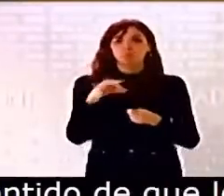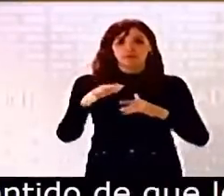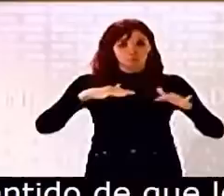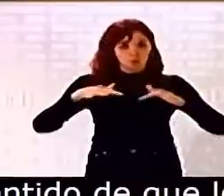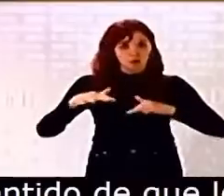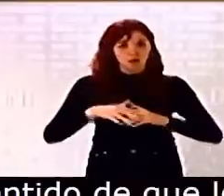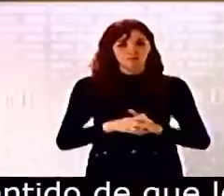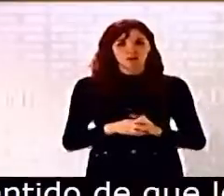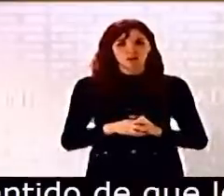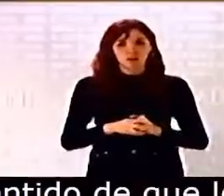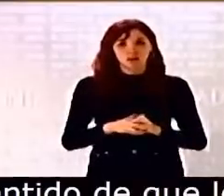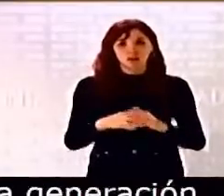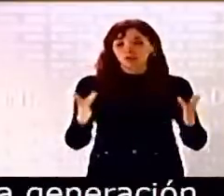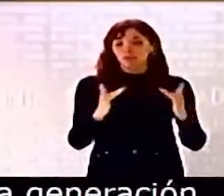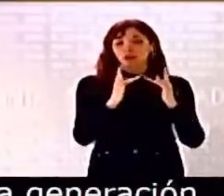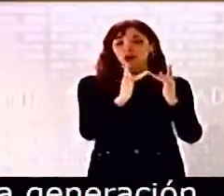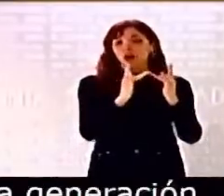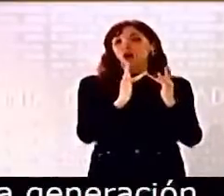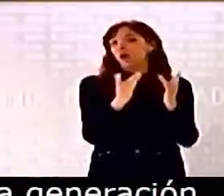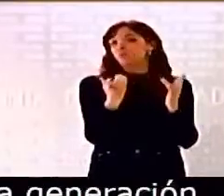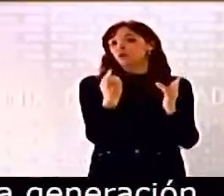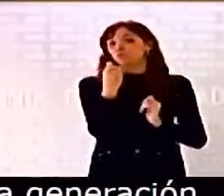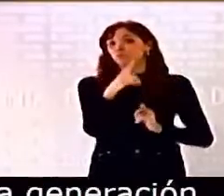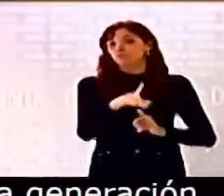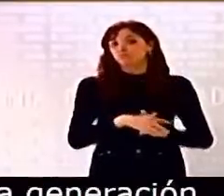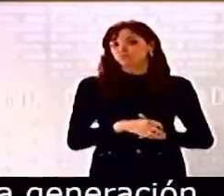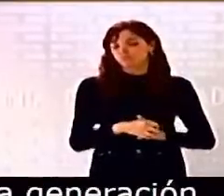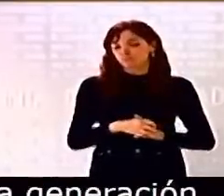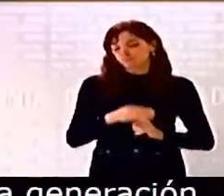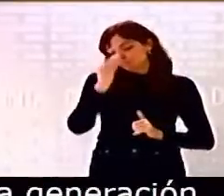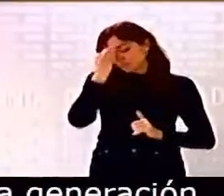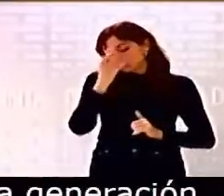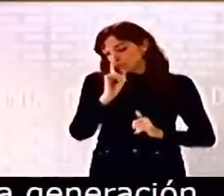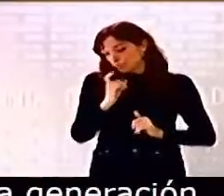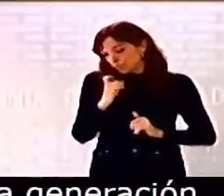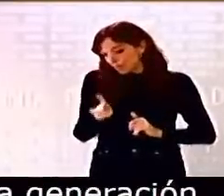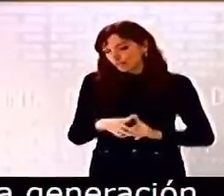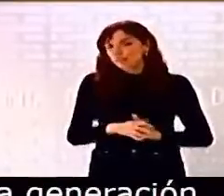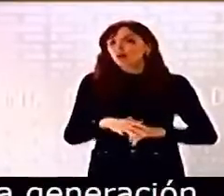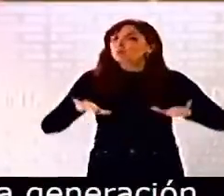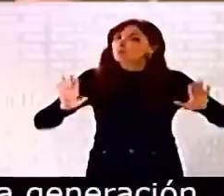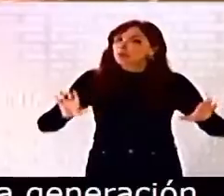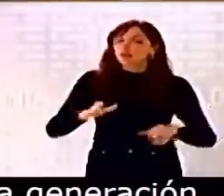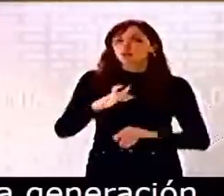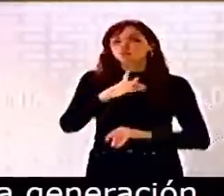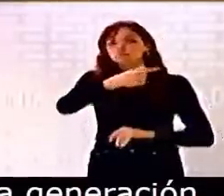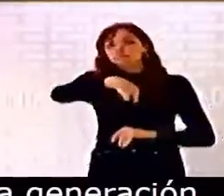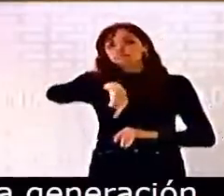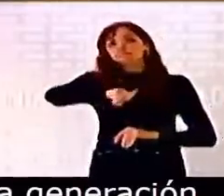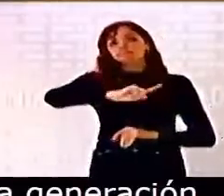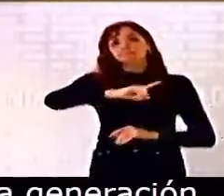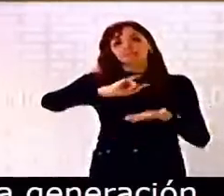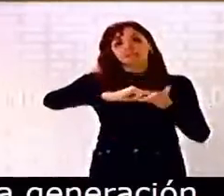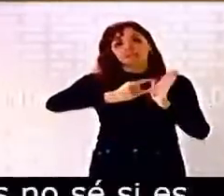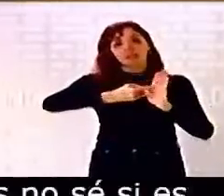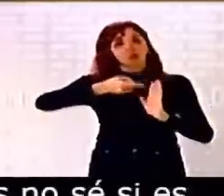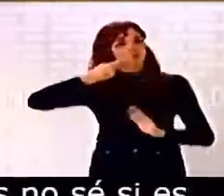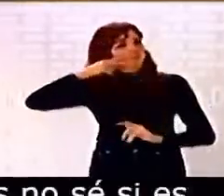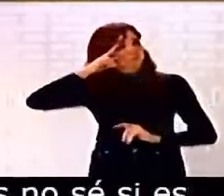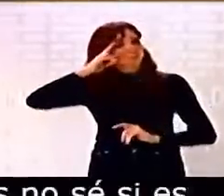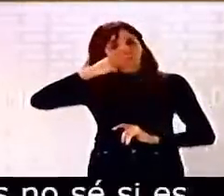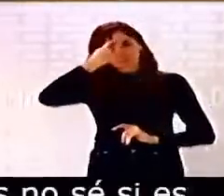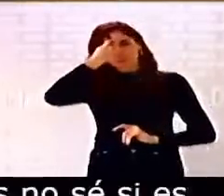cual, mucho desplazamiento de camas no sé si es necesario hacer, pero bueno, en cualquier caso, los técnicos tienen